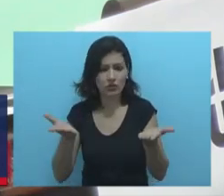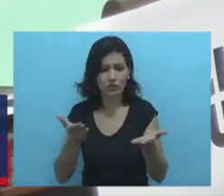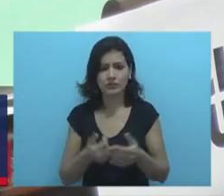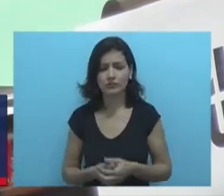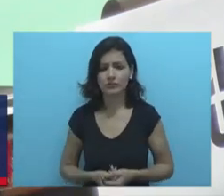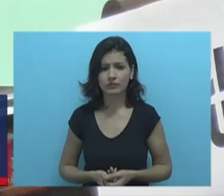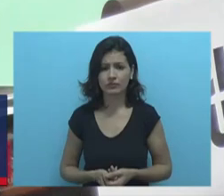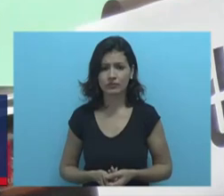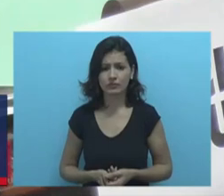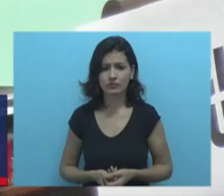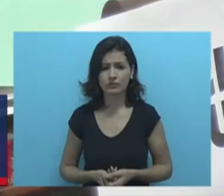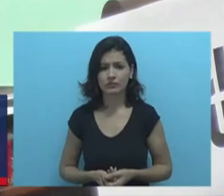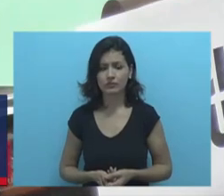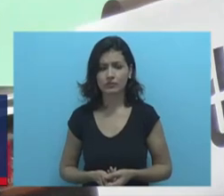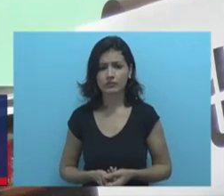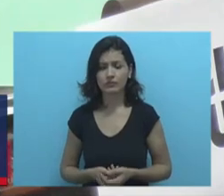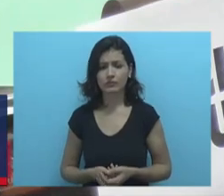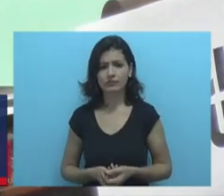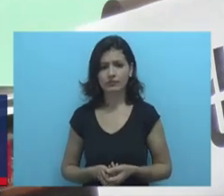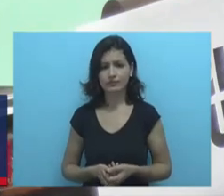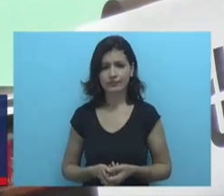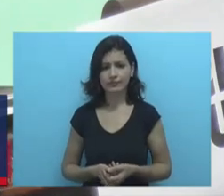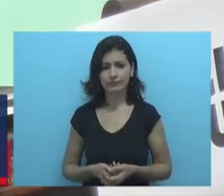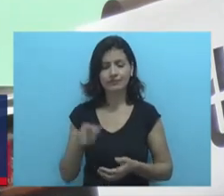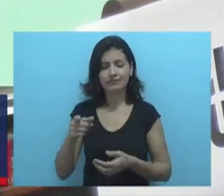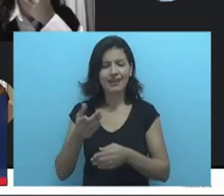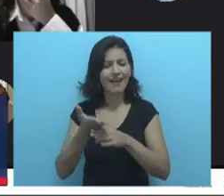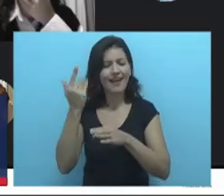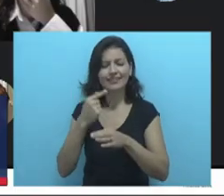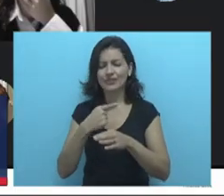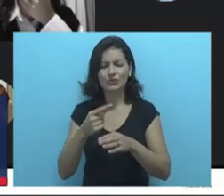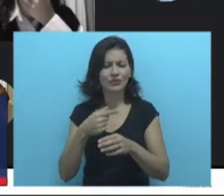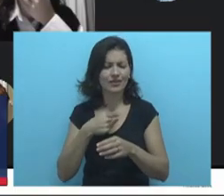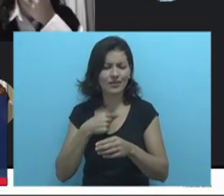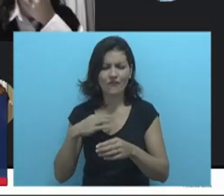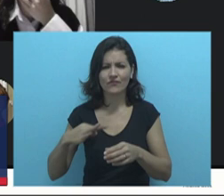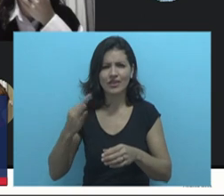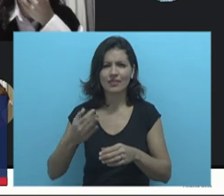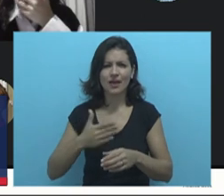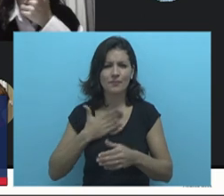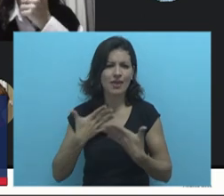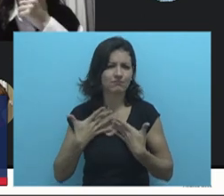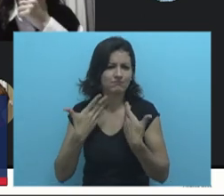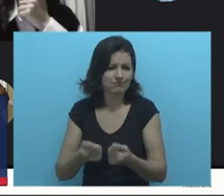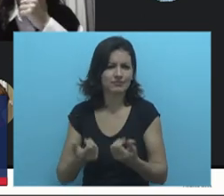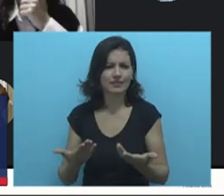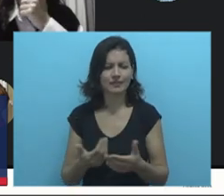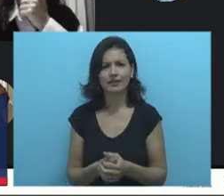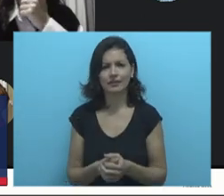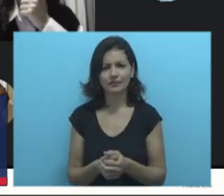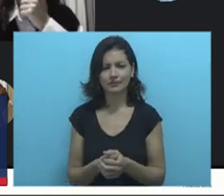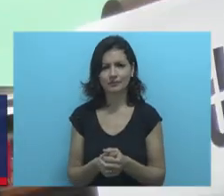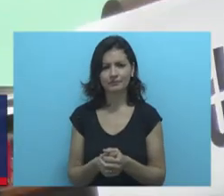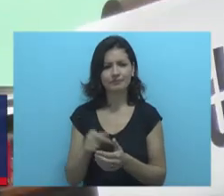asumió, vengo a dejar mi vida, vengo a dejar lo mejor de mí para ser gobernador, es lo que él